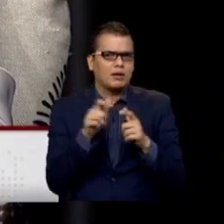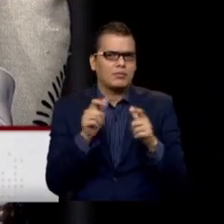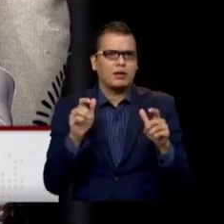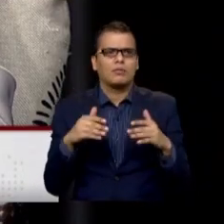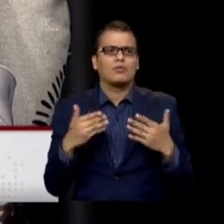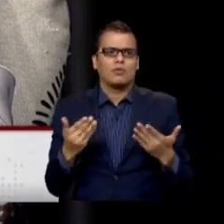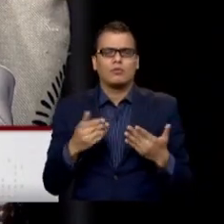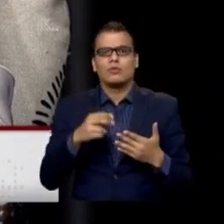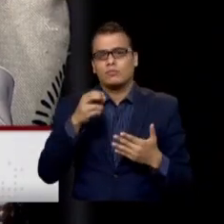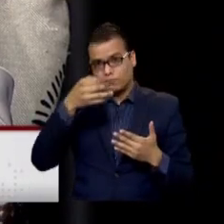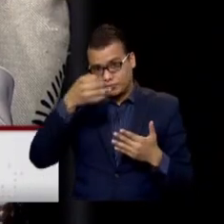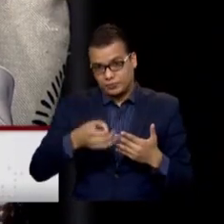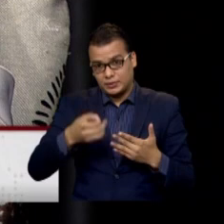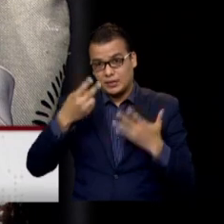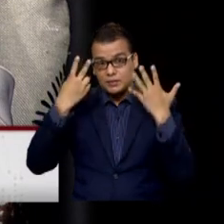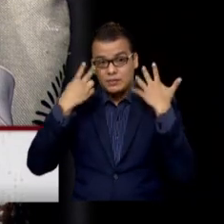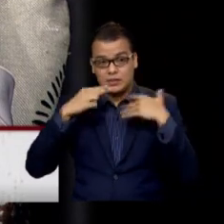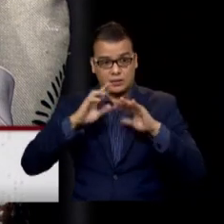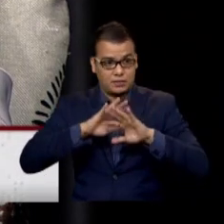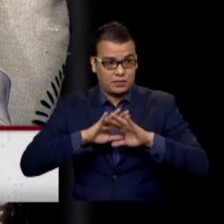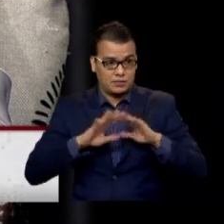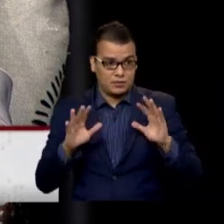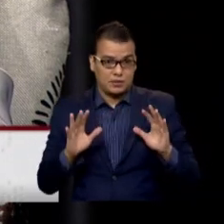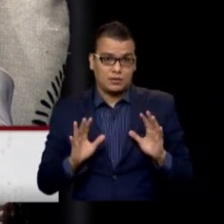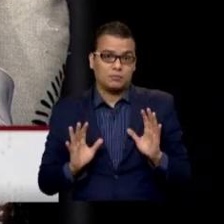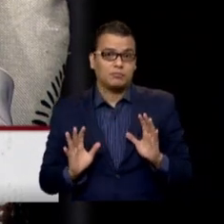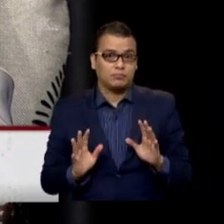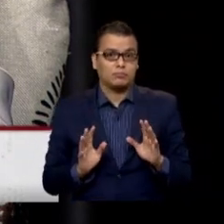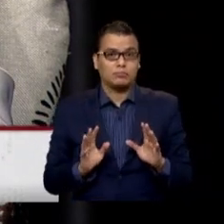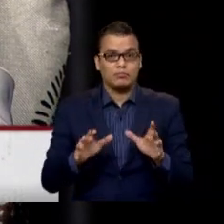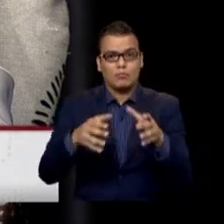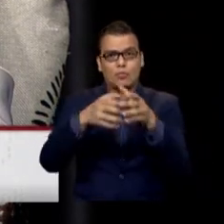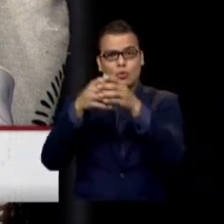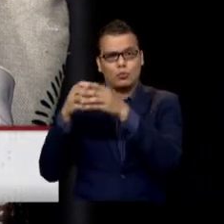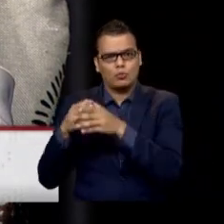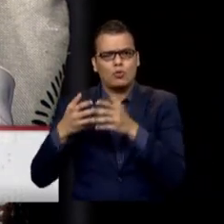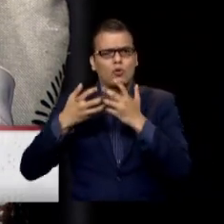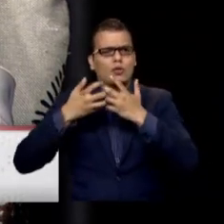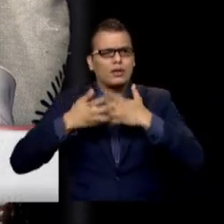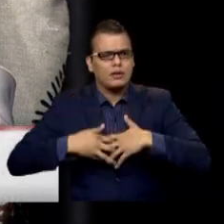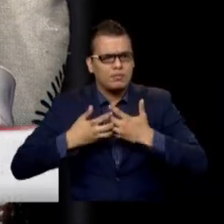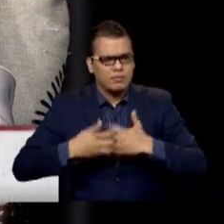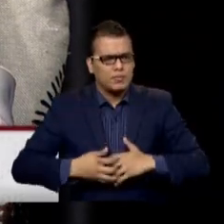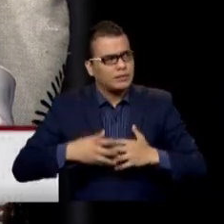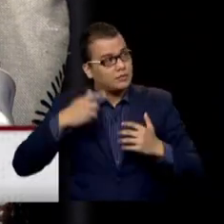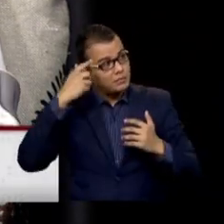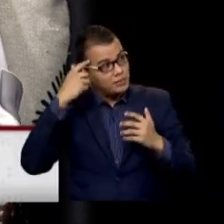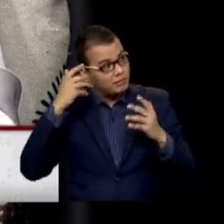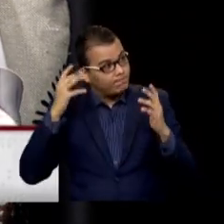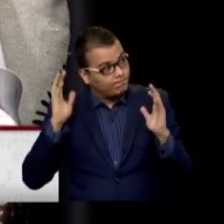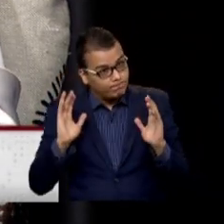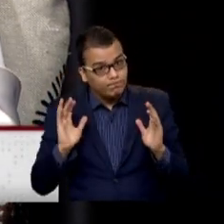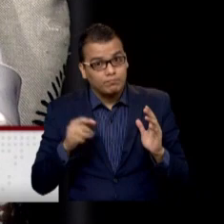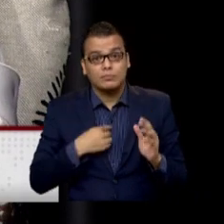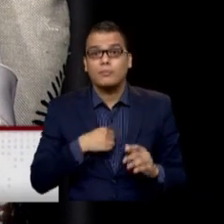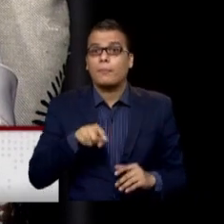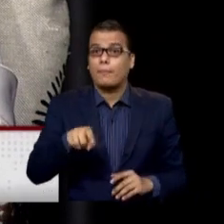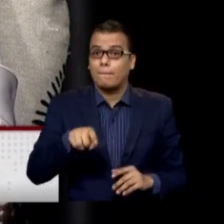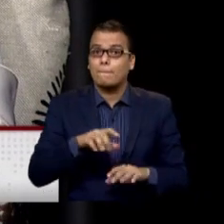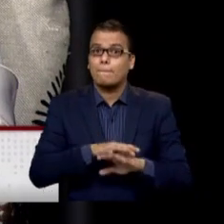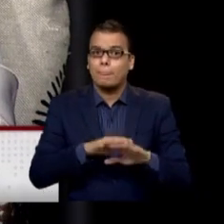cuarentena. Hay que mencionar el interés de los industriales y de los empresarios por cumplir con las medidas